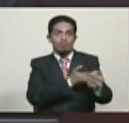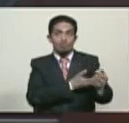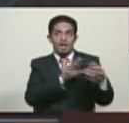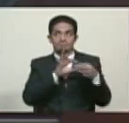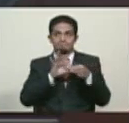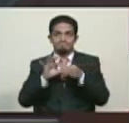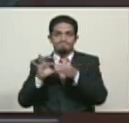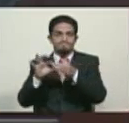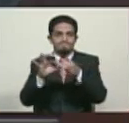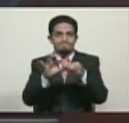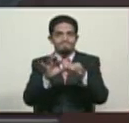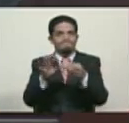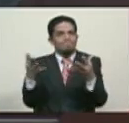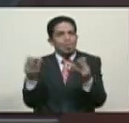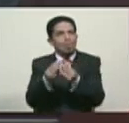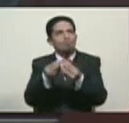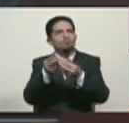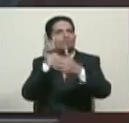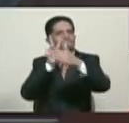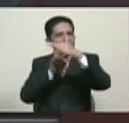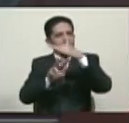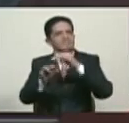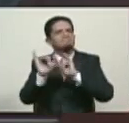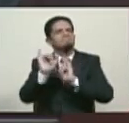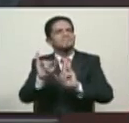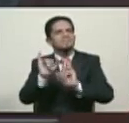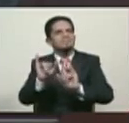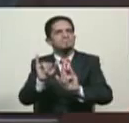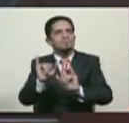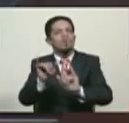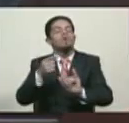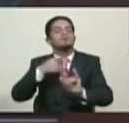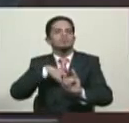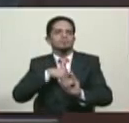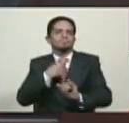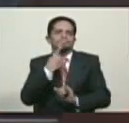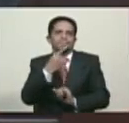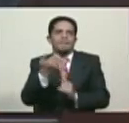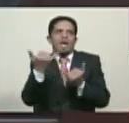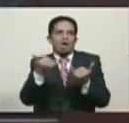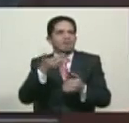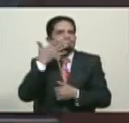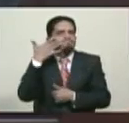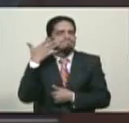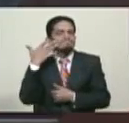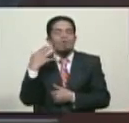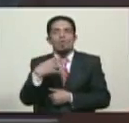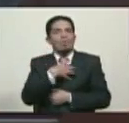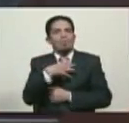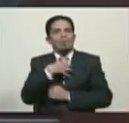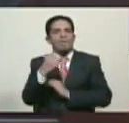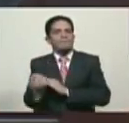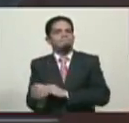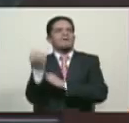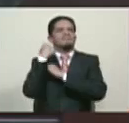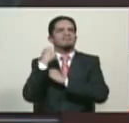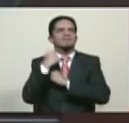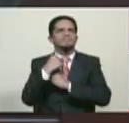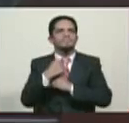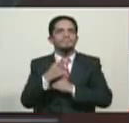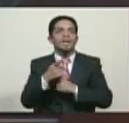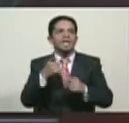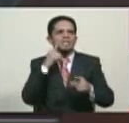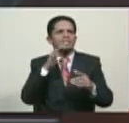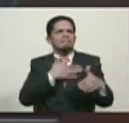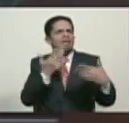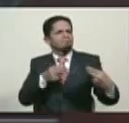sola visión de defensa integral de la nación nos hace decir con orgullo que somos invencibles ante cualquier amenaza que quiera